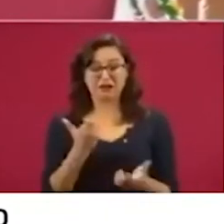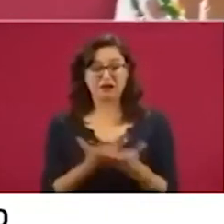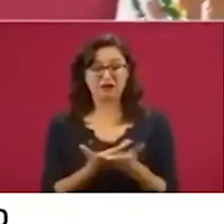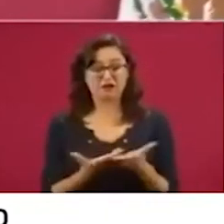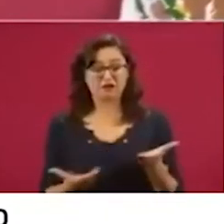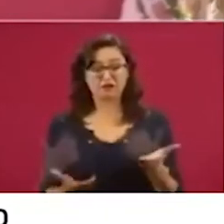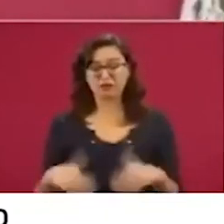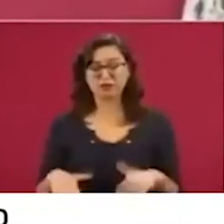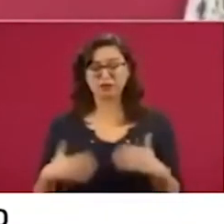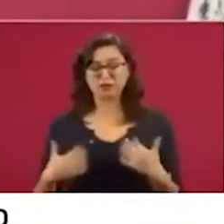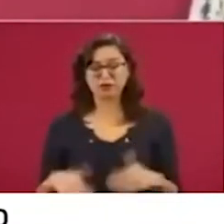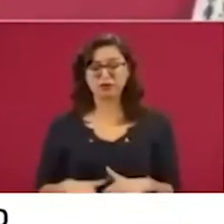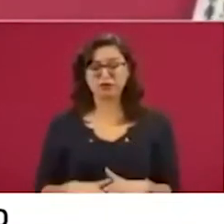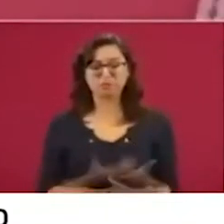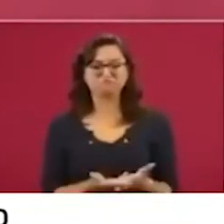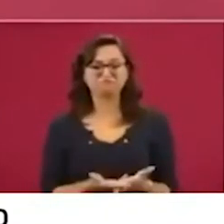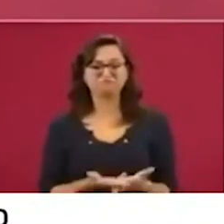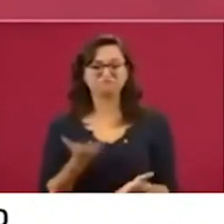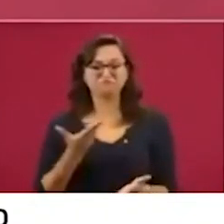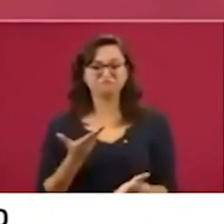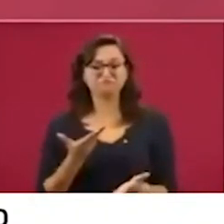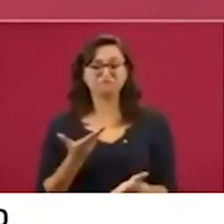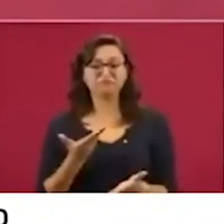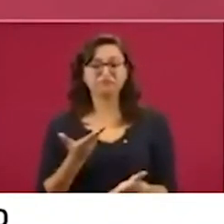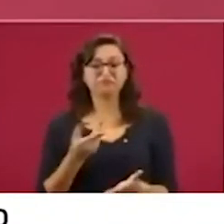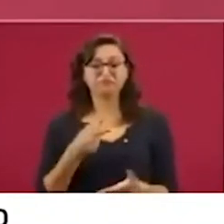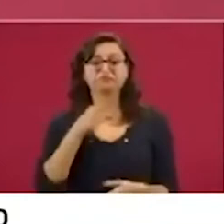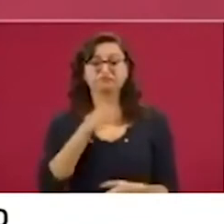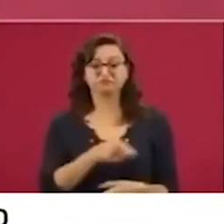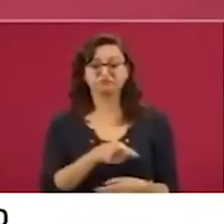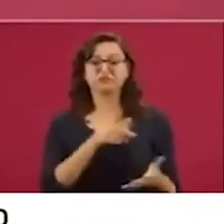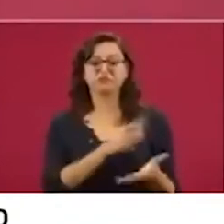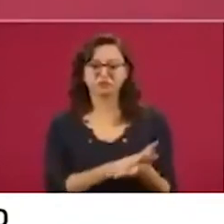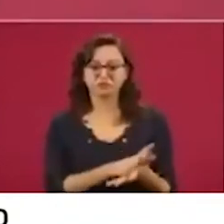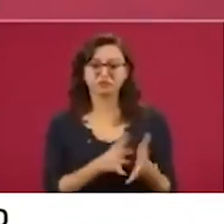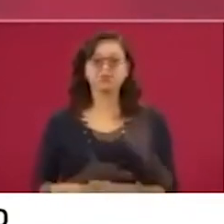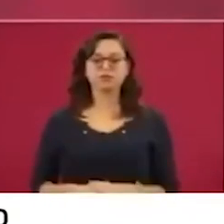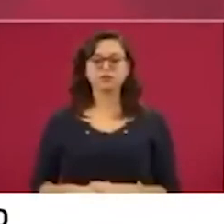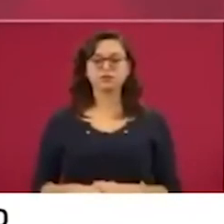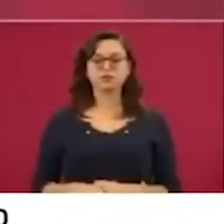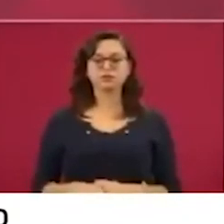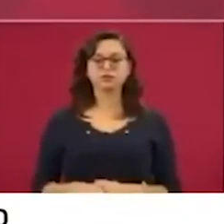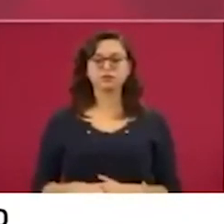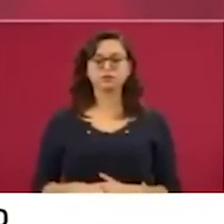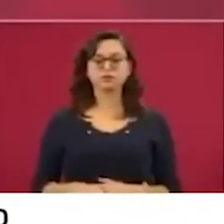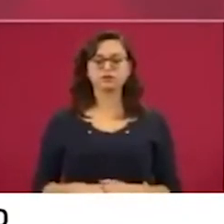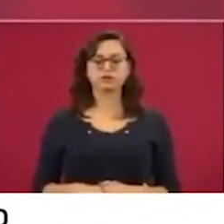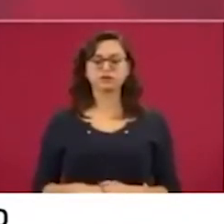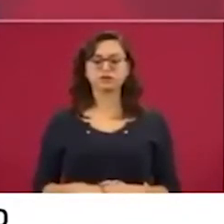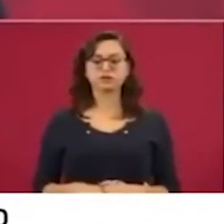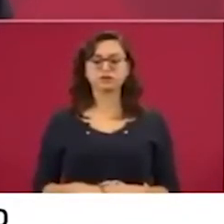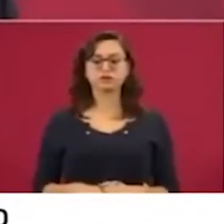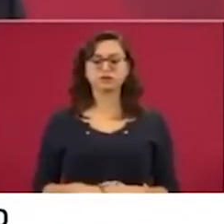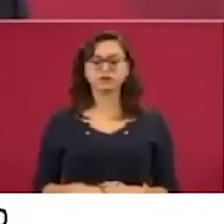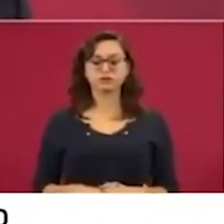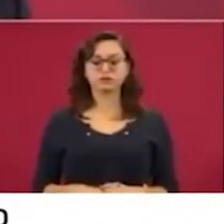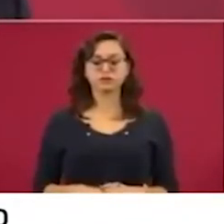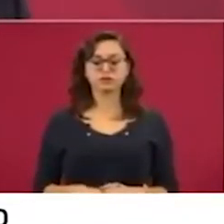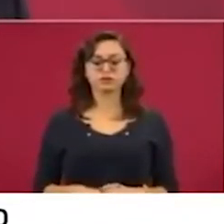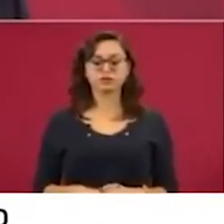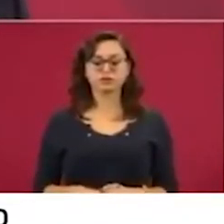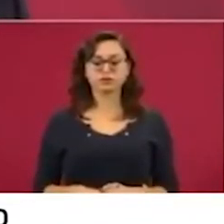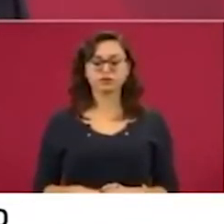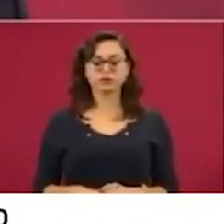detenido acusado por vínculos con el narcotráfico independientemente del resultado